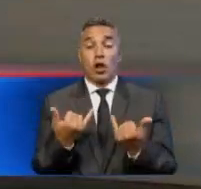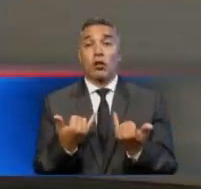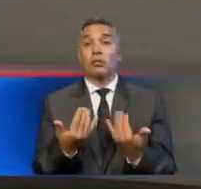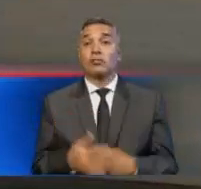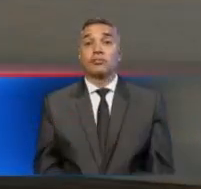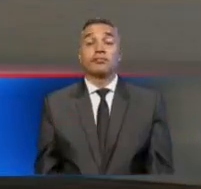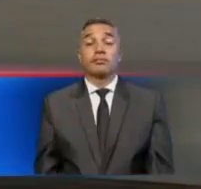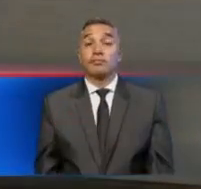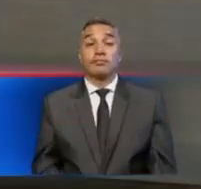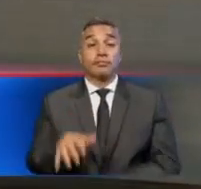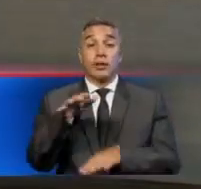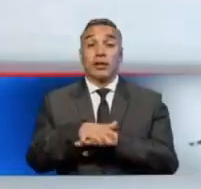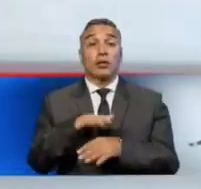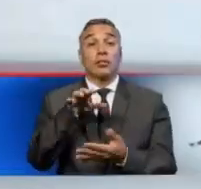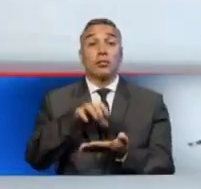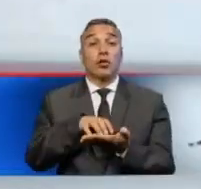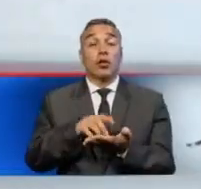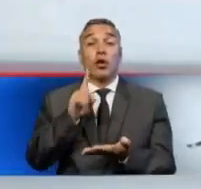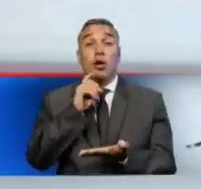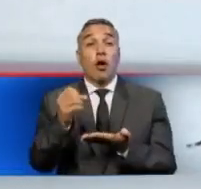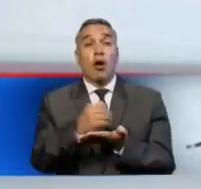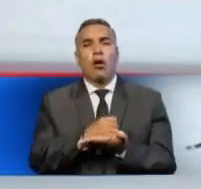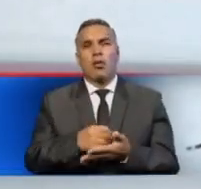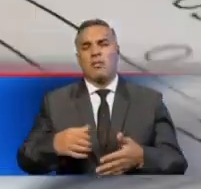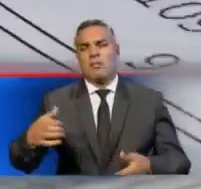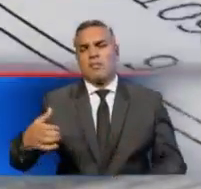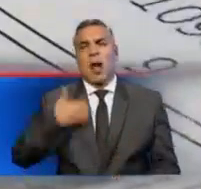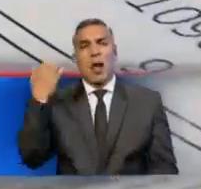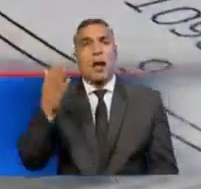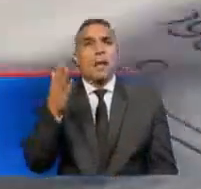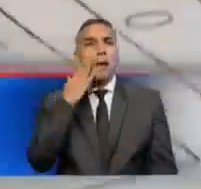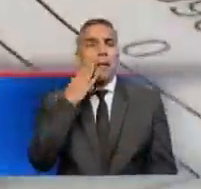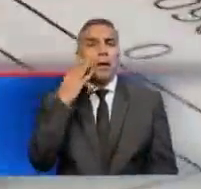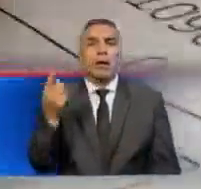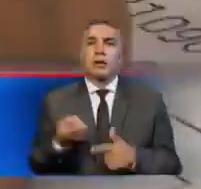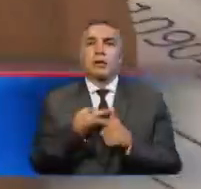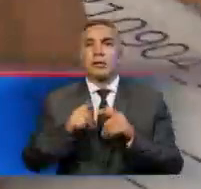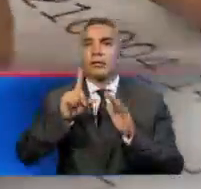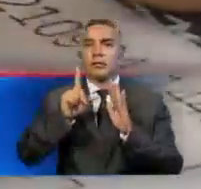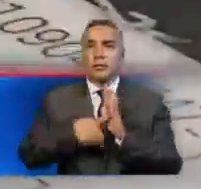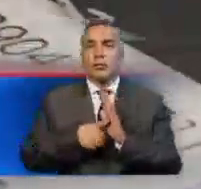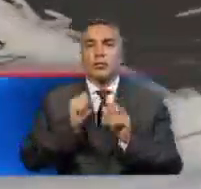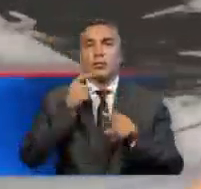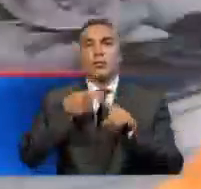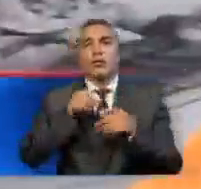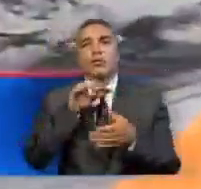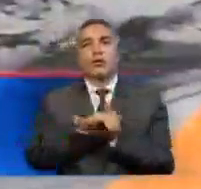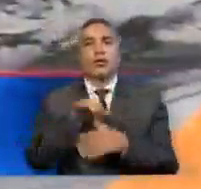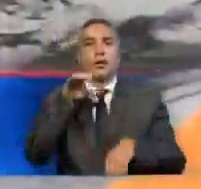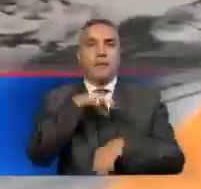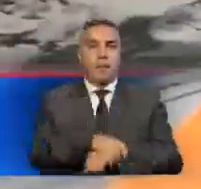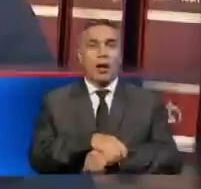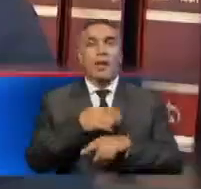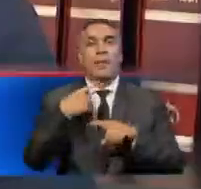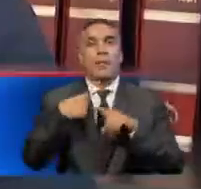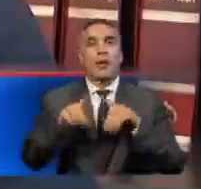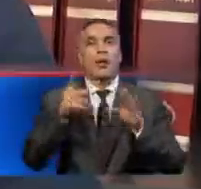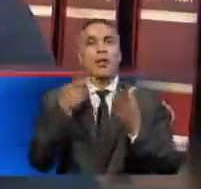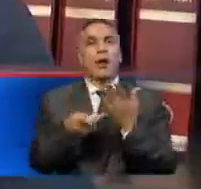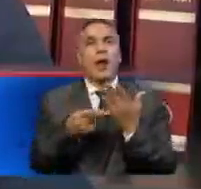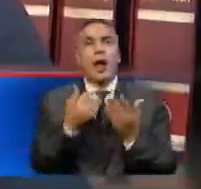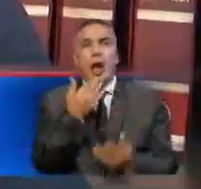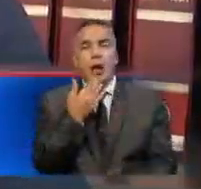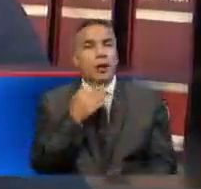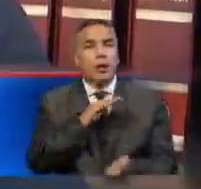caso que trascendió en Machala, provincia del Oro, enardeció a la madre. Tiempo después, su ex conviviente fue detenido, pero ocurrió algo